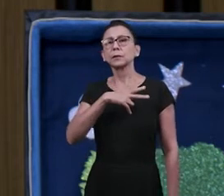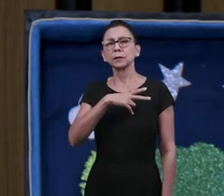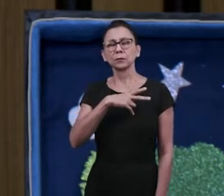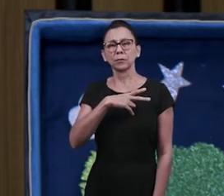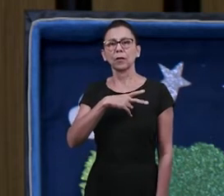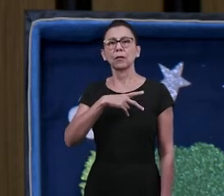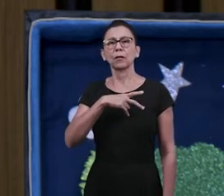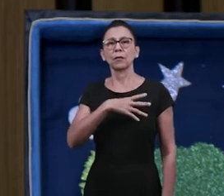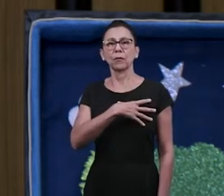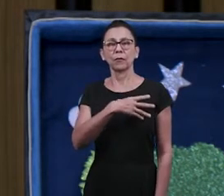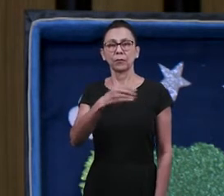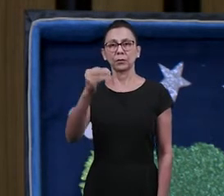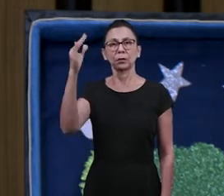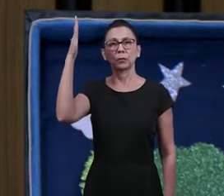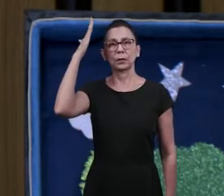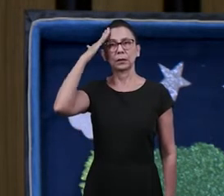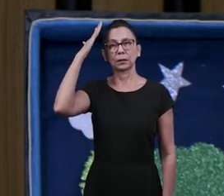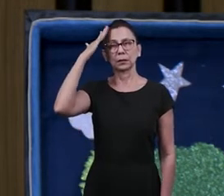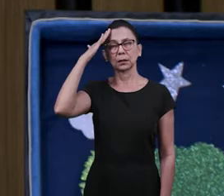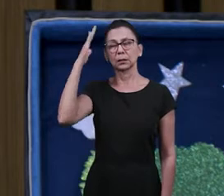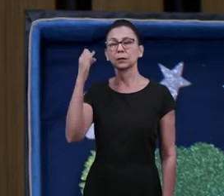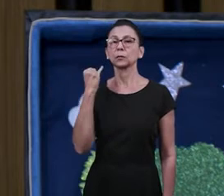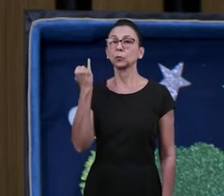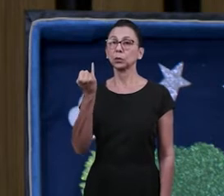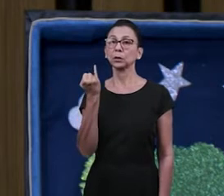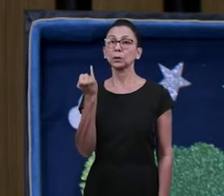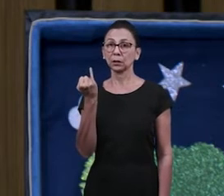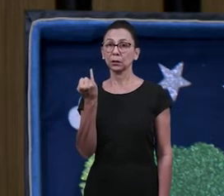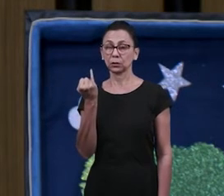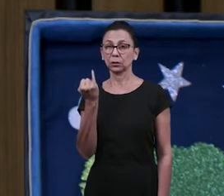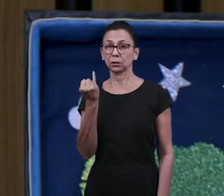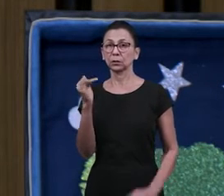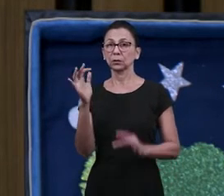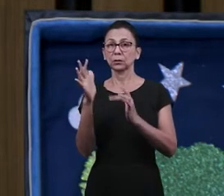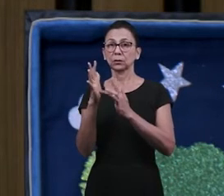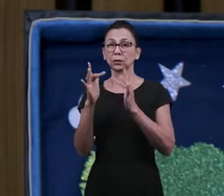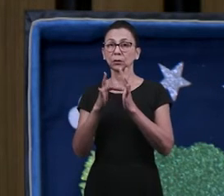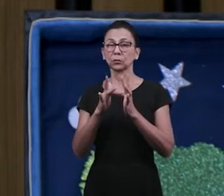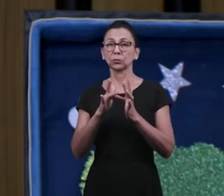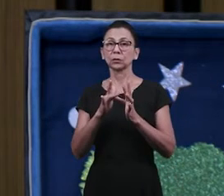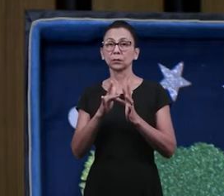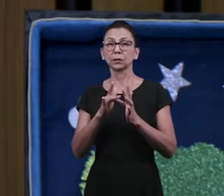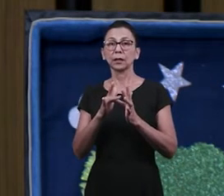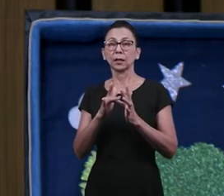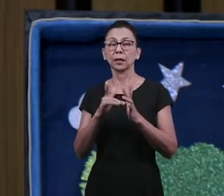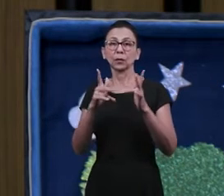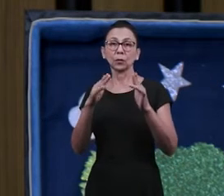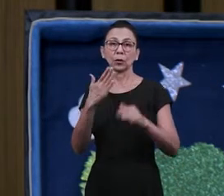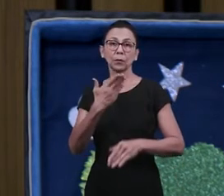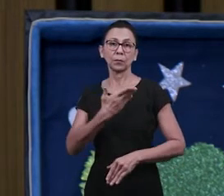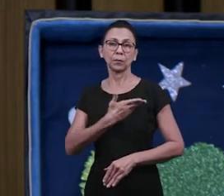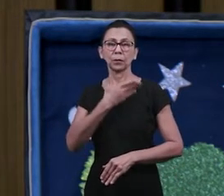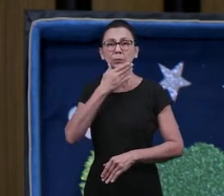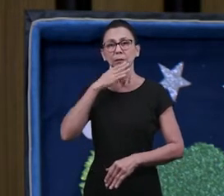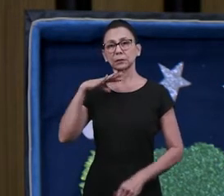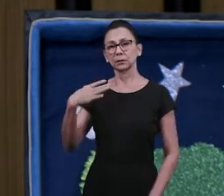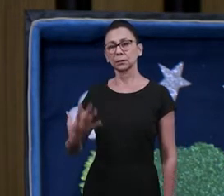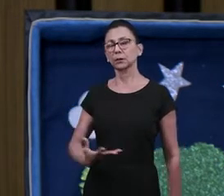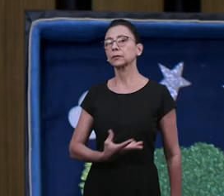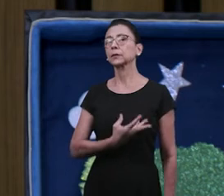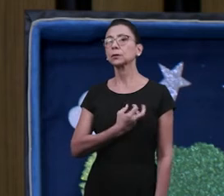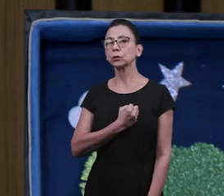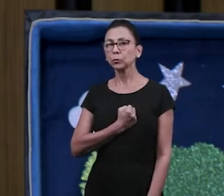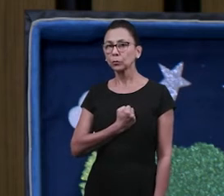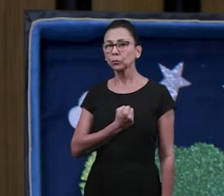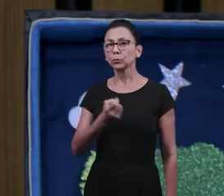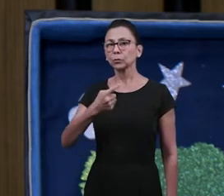cuán glorioso es tener a Jesús como nuestro amigo y nuestro Salvador, para que ellos sean herederos de un reino